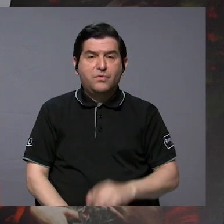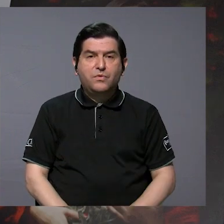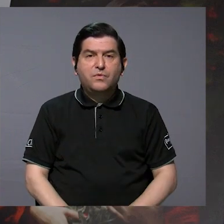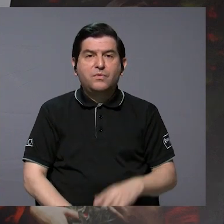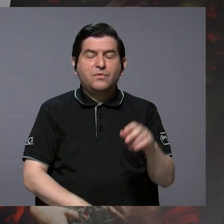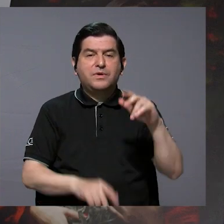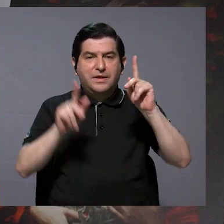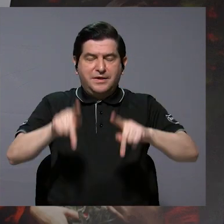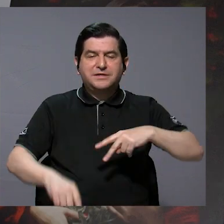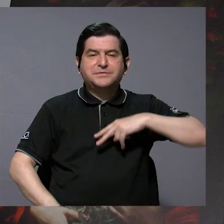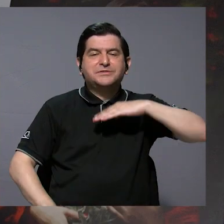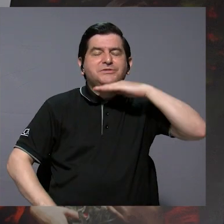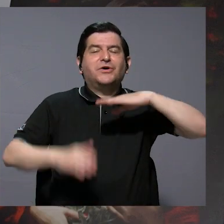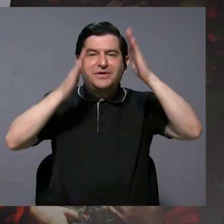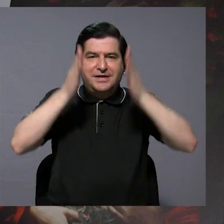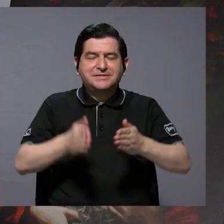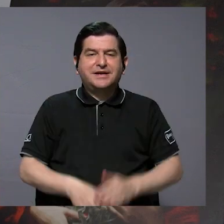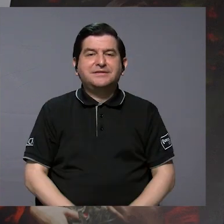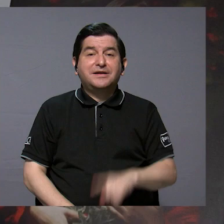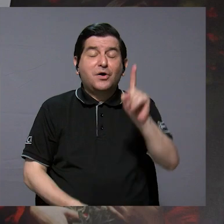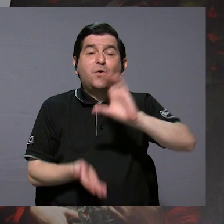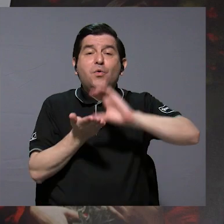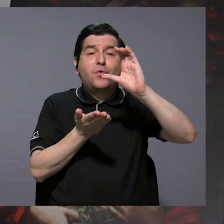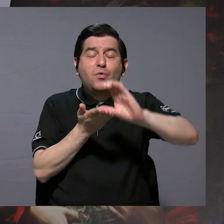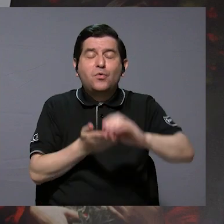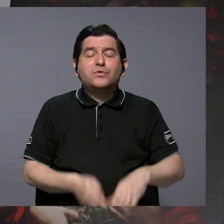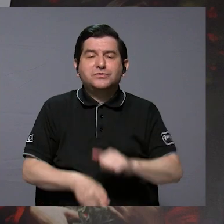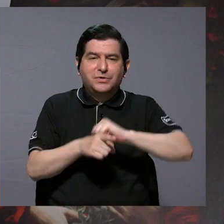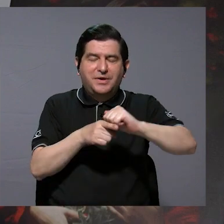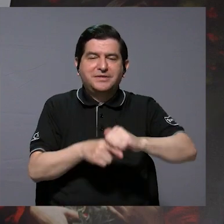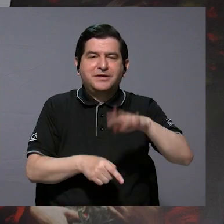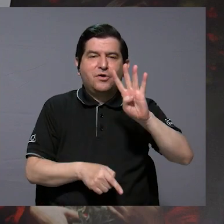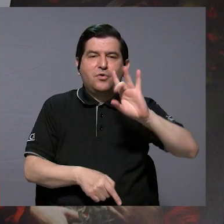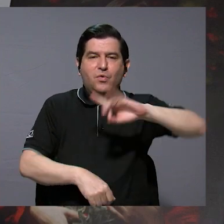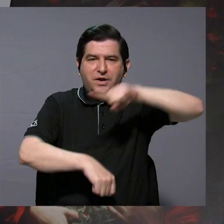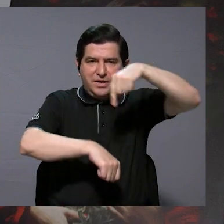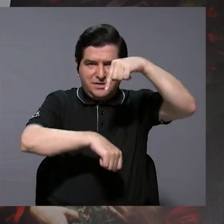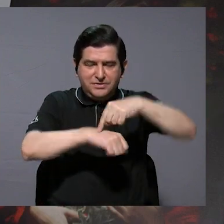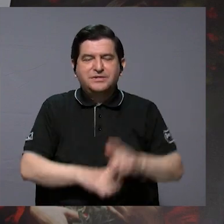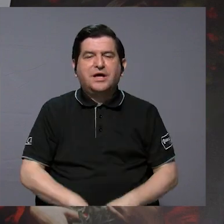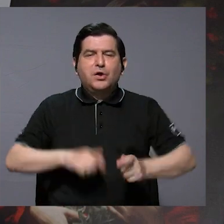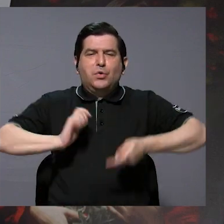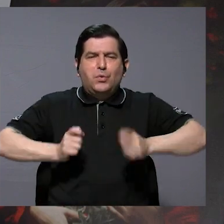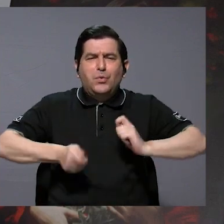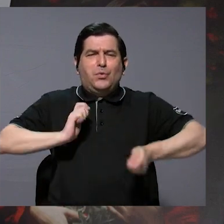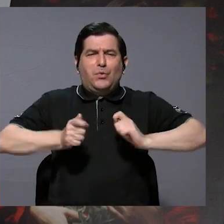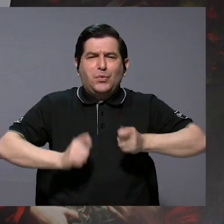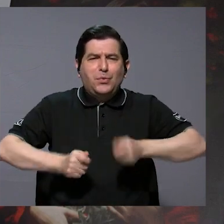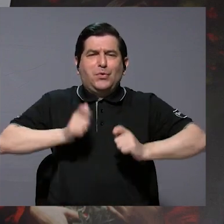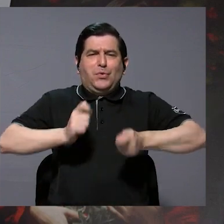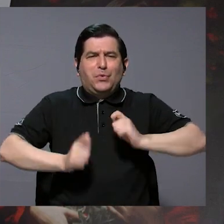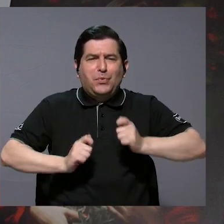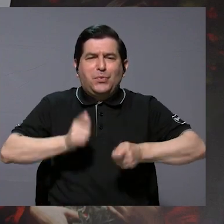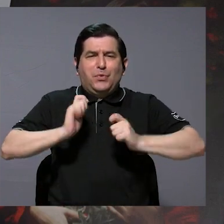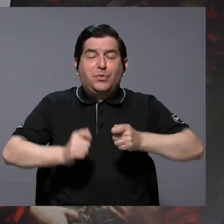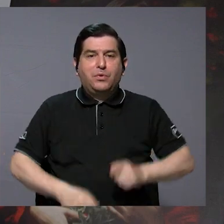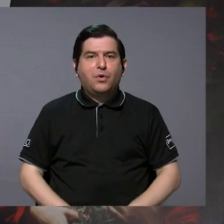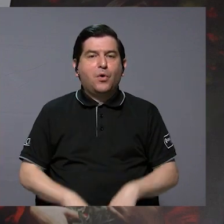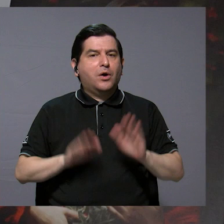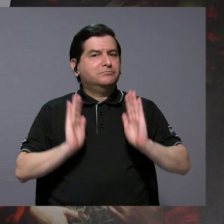una de nuestras artas hizo un curso práctico de 48 horas de redoblante